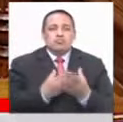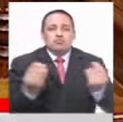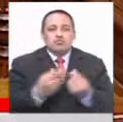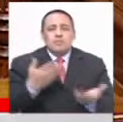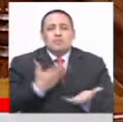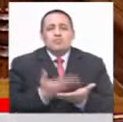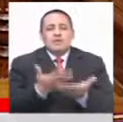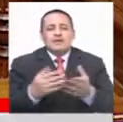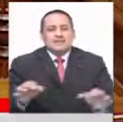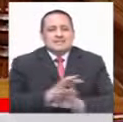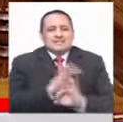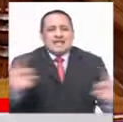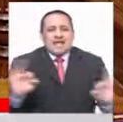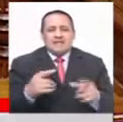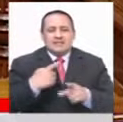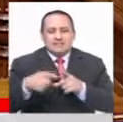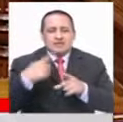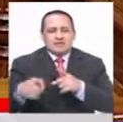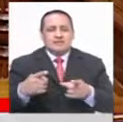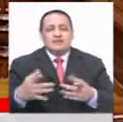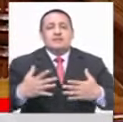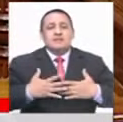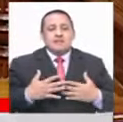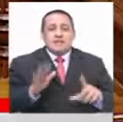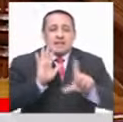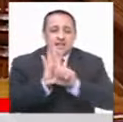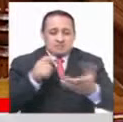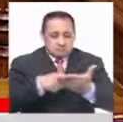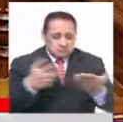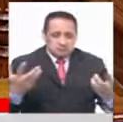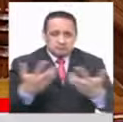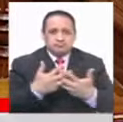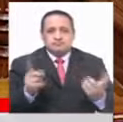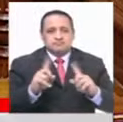sin sustento en los hechos y en el derecho.